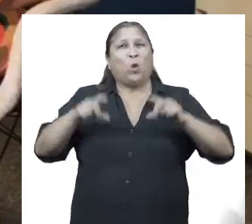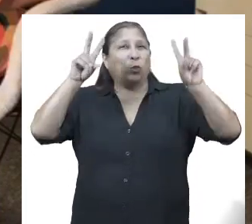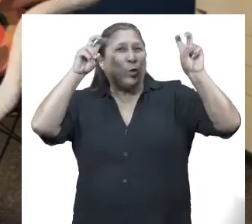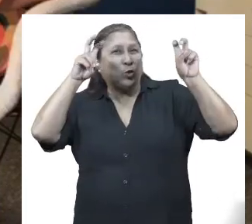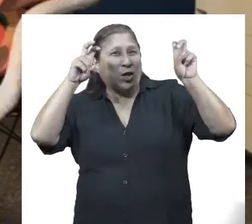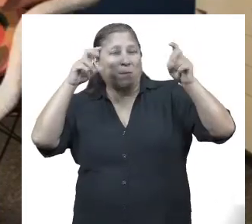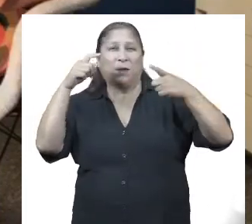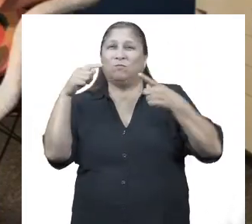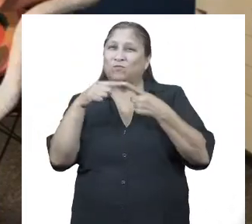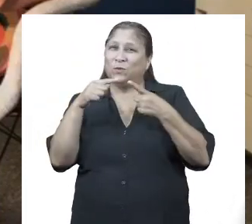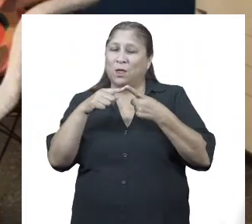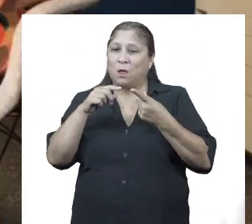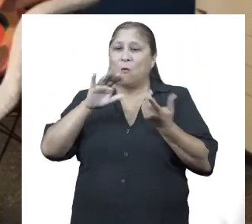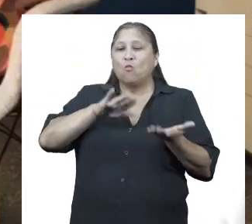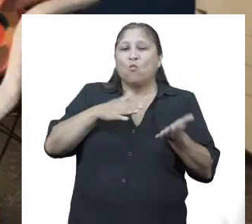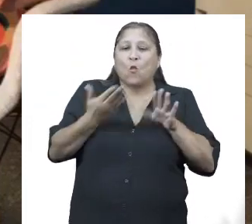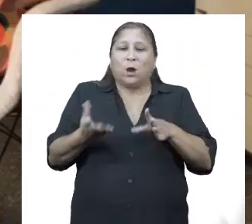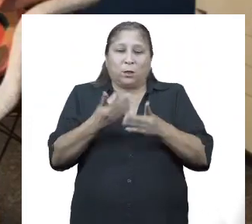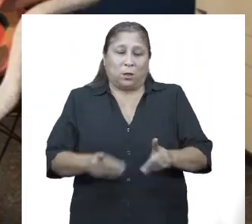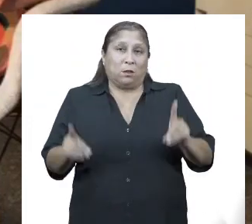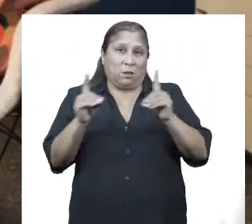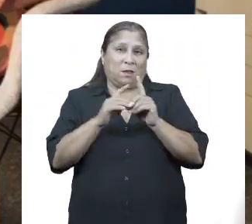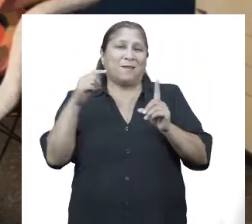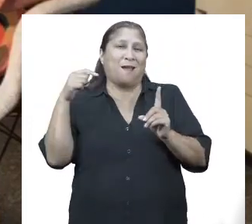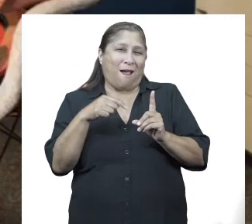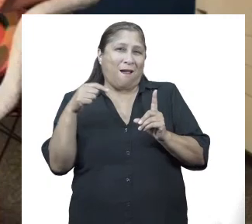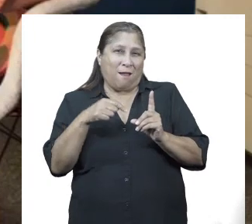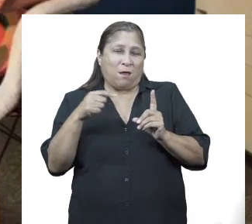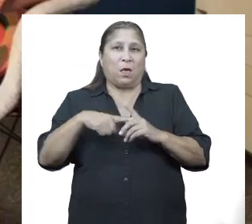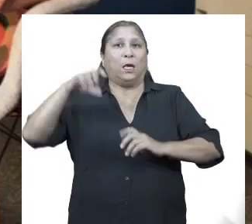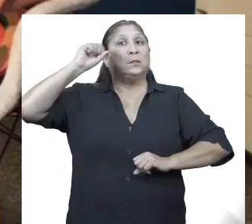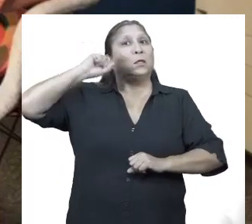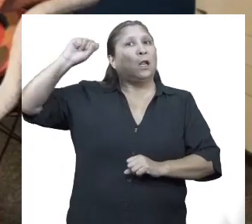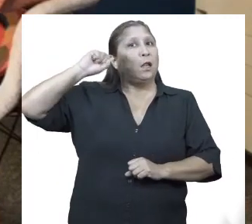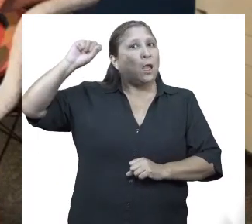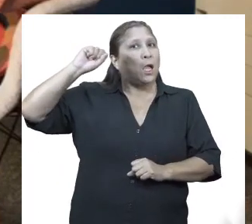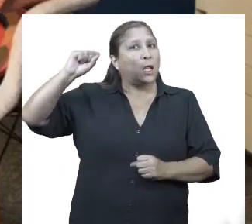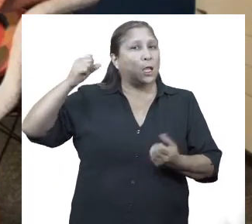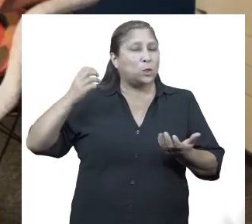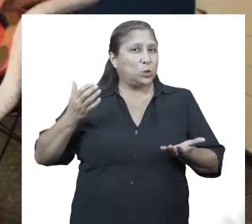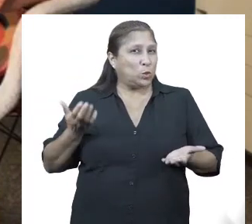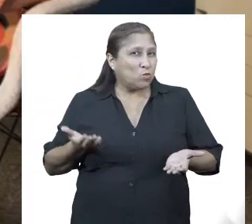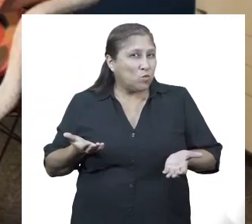nosotros hablamos de muerte digna, hablamos del derecho